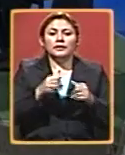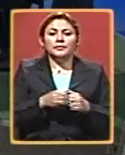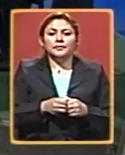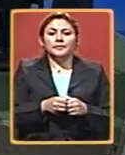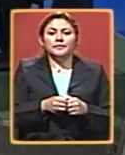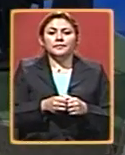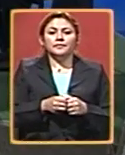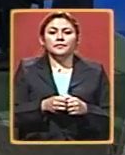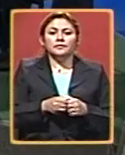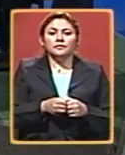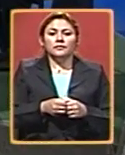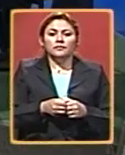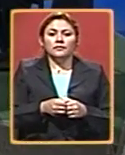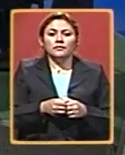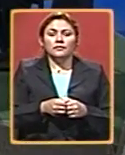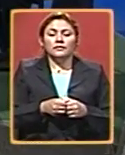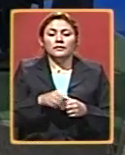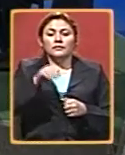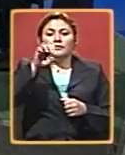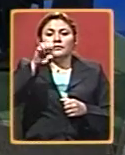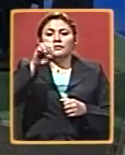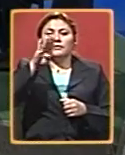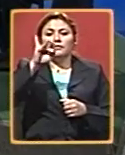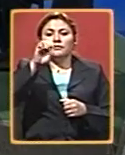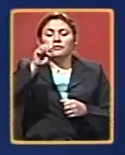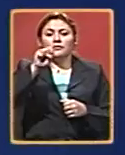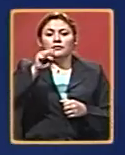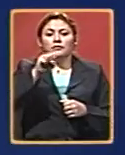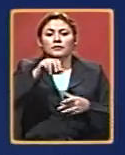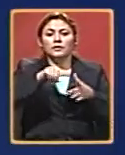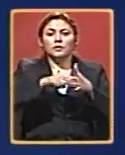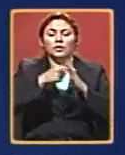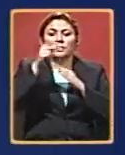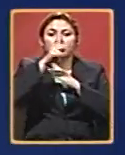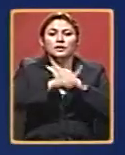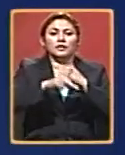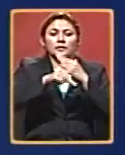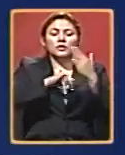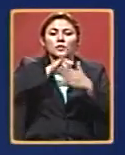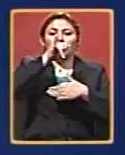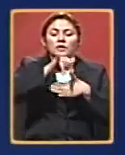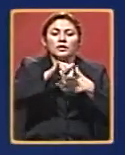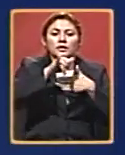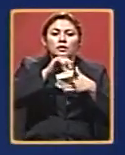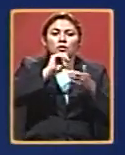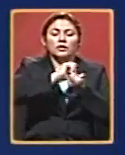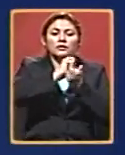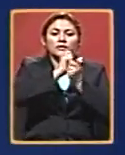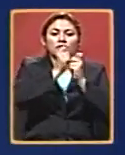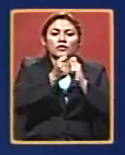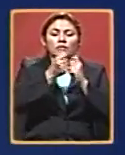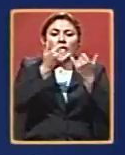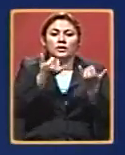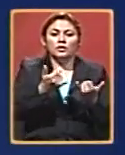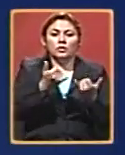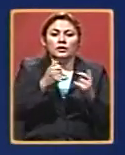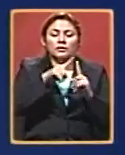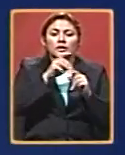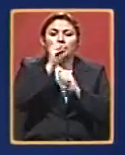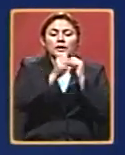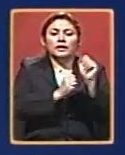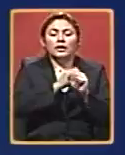anotar. Los CEBAIS se generalizan en el país con el proyecto de reforma actual, que es a partir de